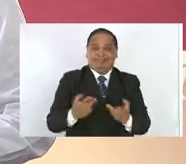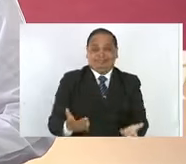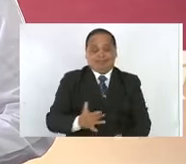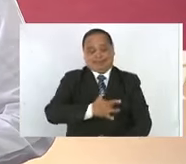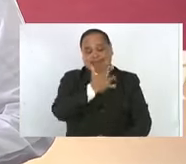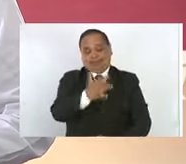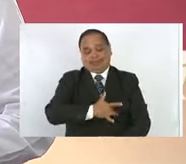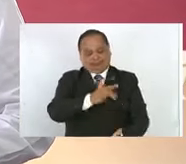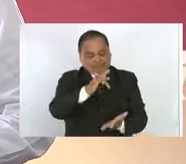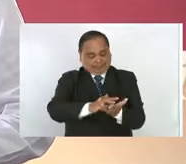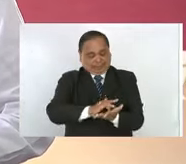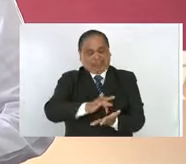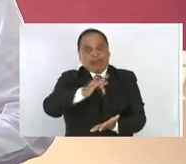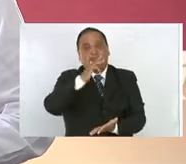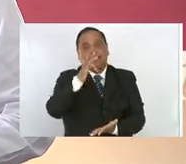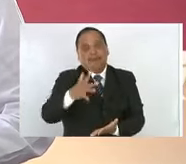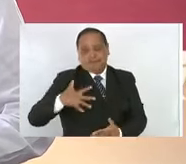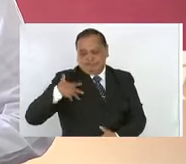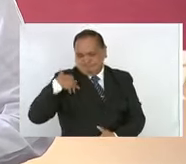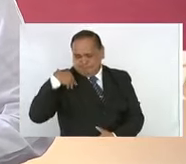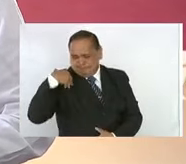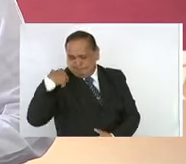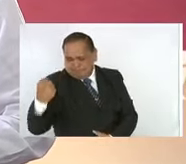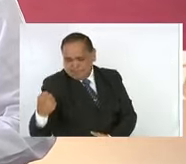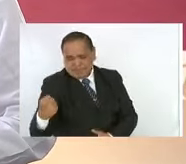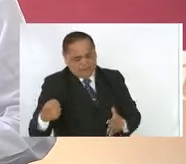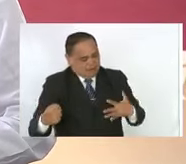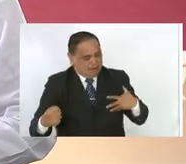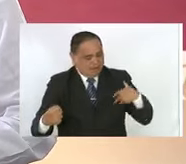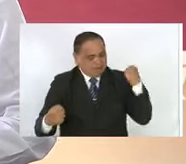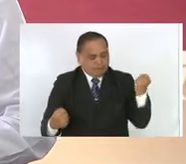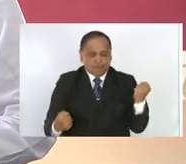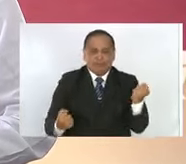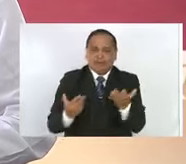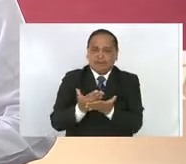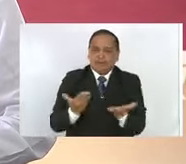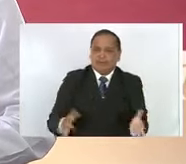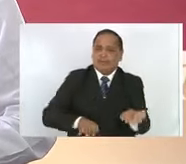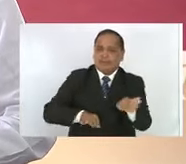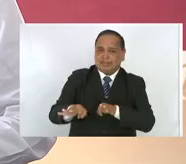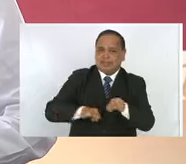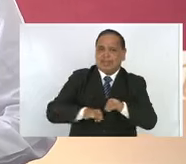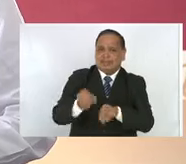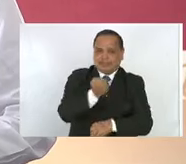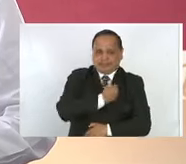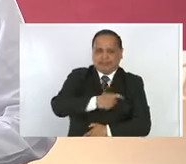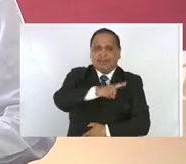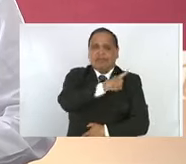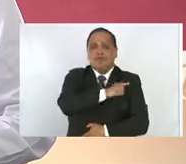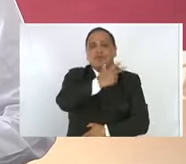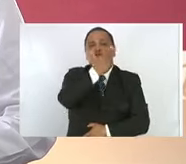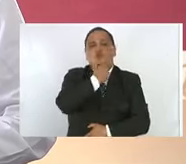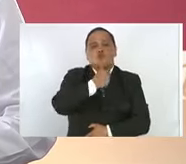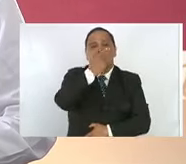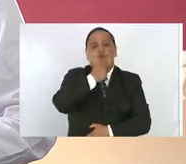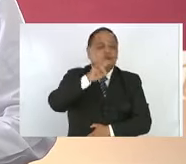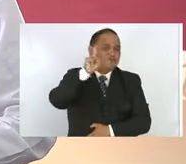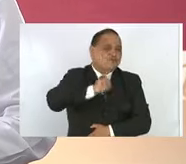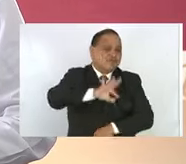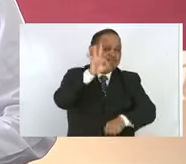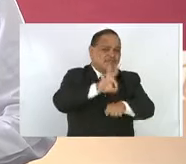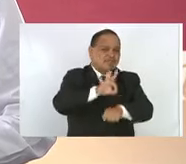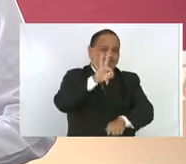gran apoyo realizado por los trabajadores de la salud de Cuba, sus médicos, profesionistas,